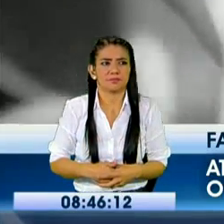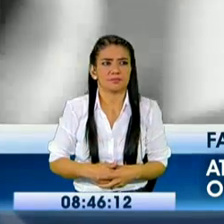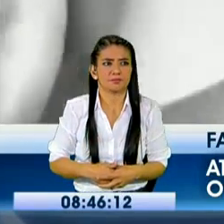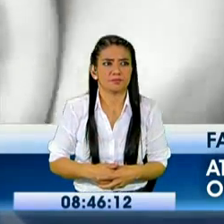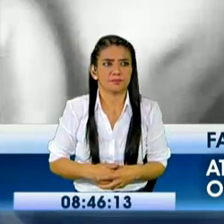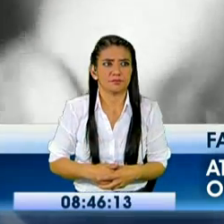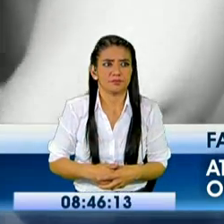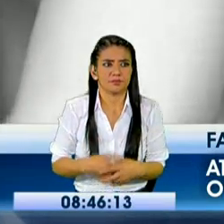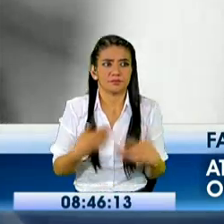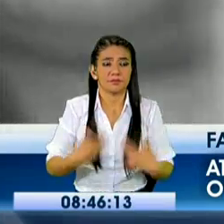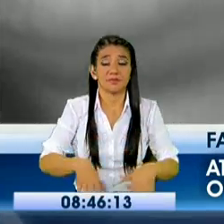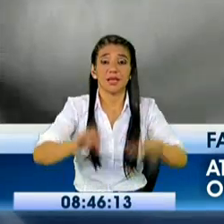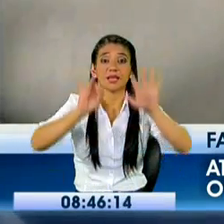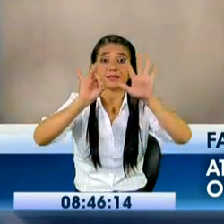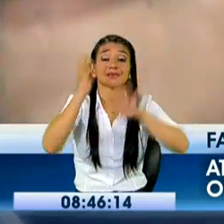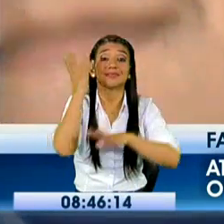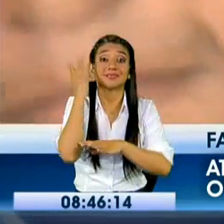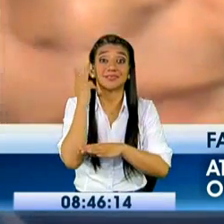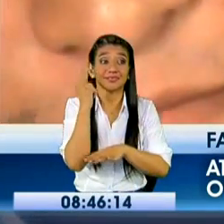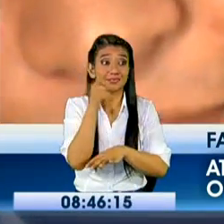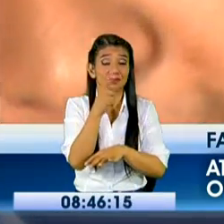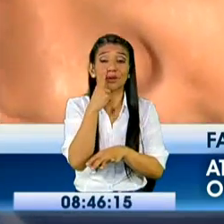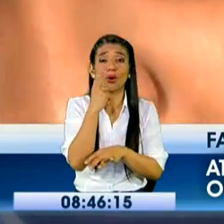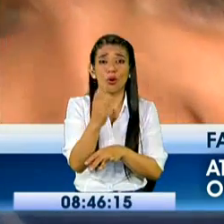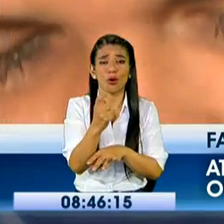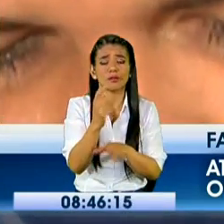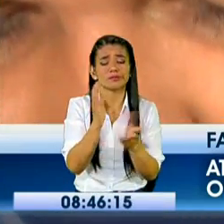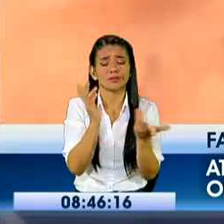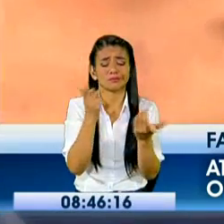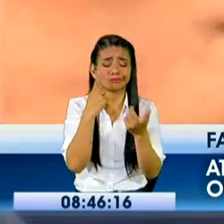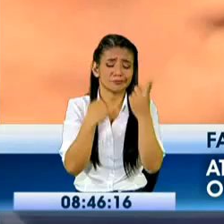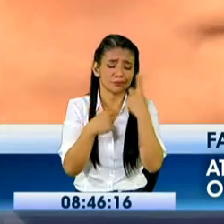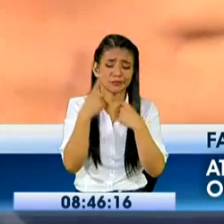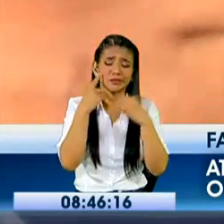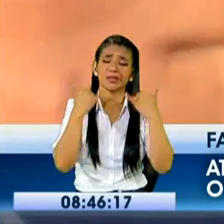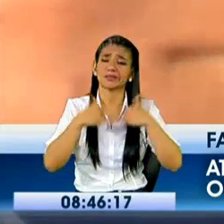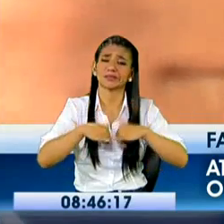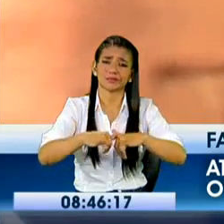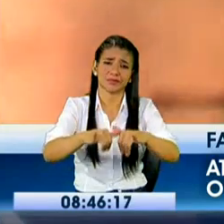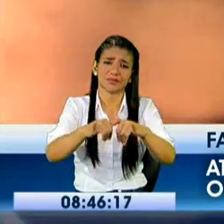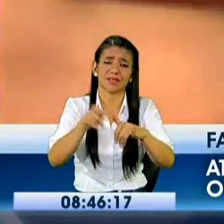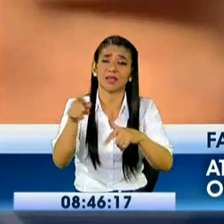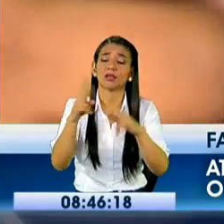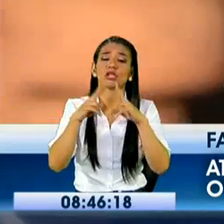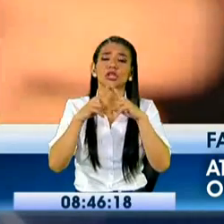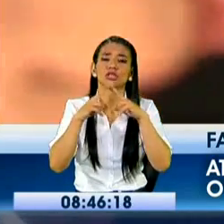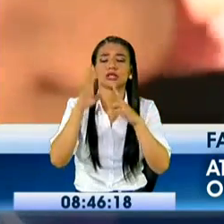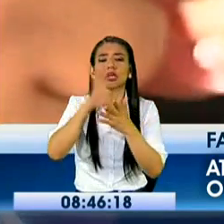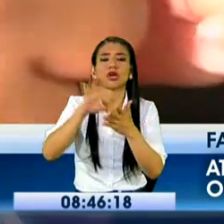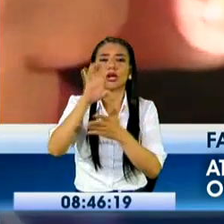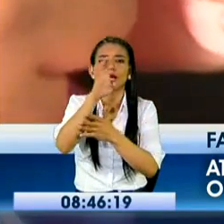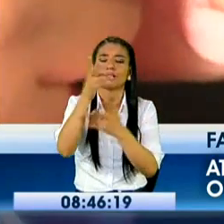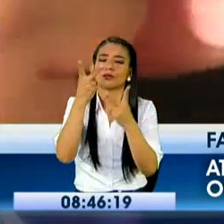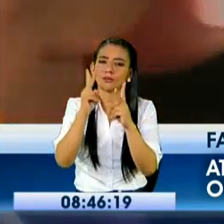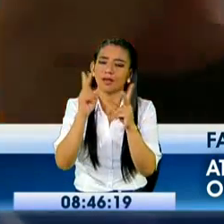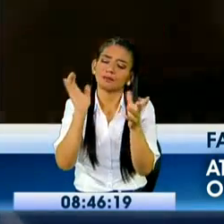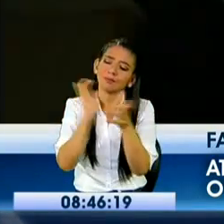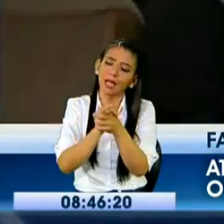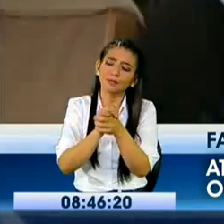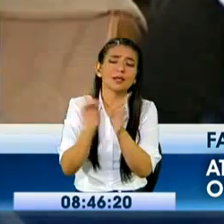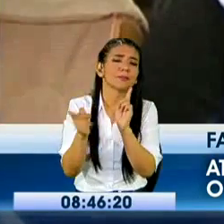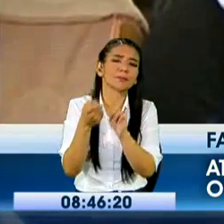Han pasado 7 días y Jorge aún llora por la muerte de su esposa, a quien conoció en el colegio y se convirtió en su primer